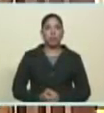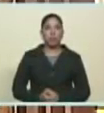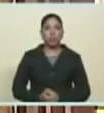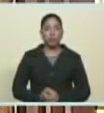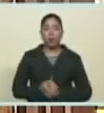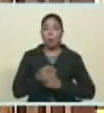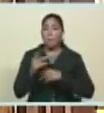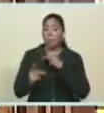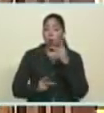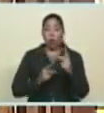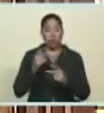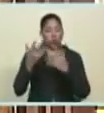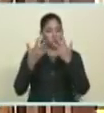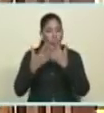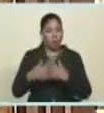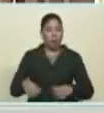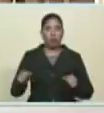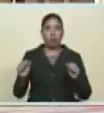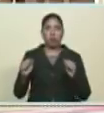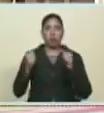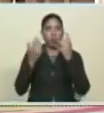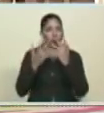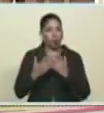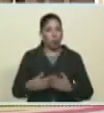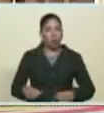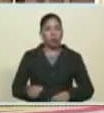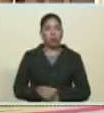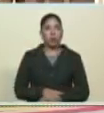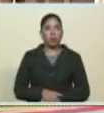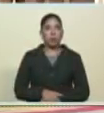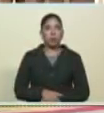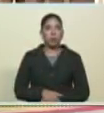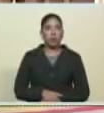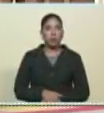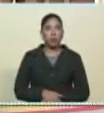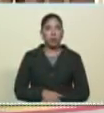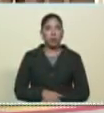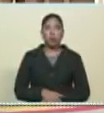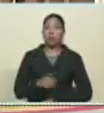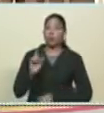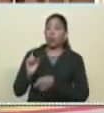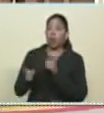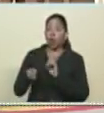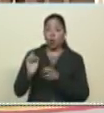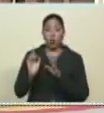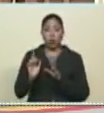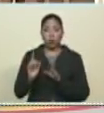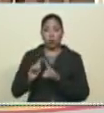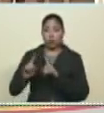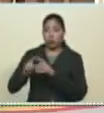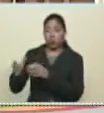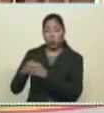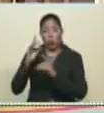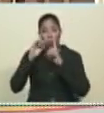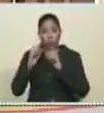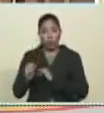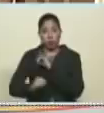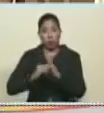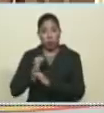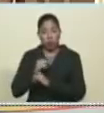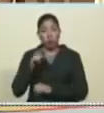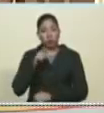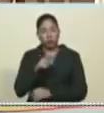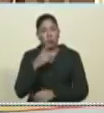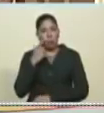Un proceso automatizado, ejemplar en el mundo. Han dicho voceros internacionales durante varios procesos que el sistema